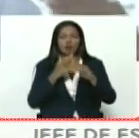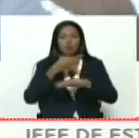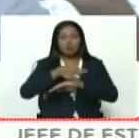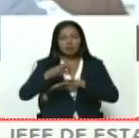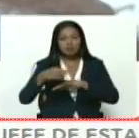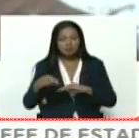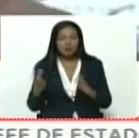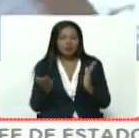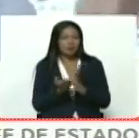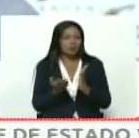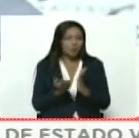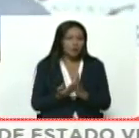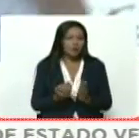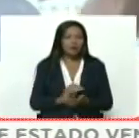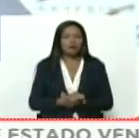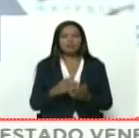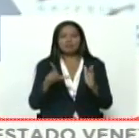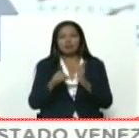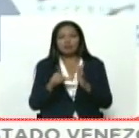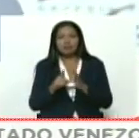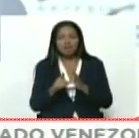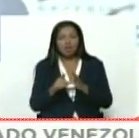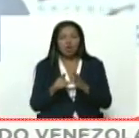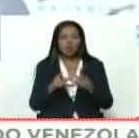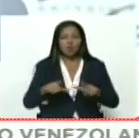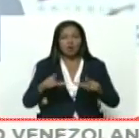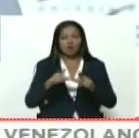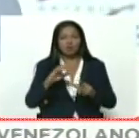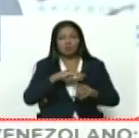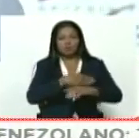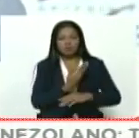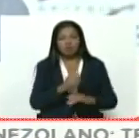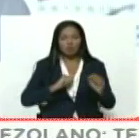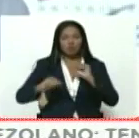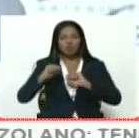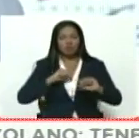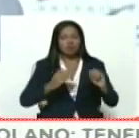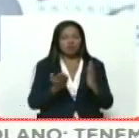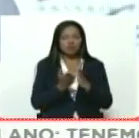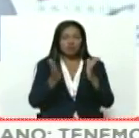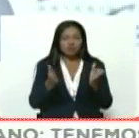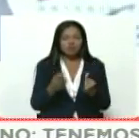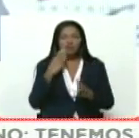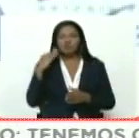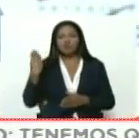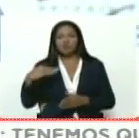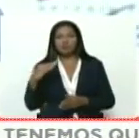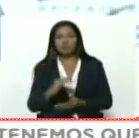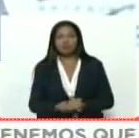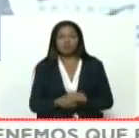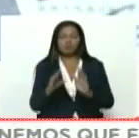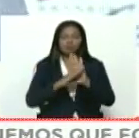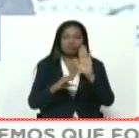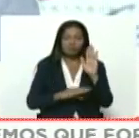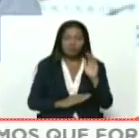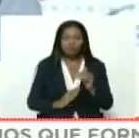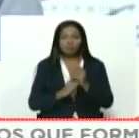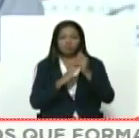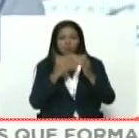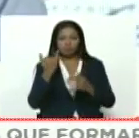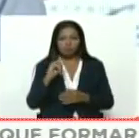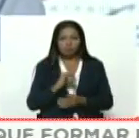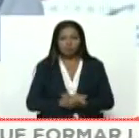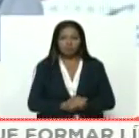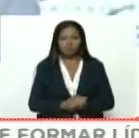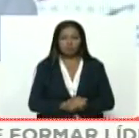municipal, estadal, de liceo, de aldea universitaria que tenemos en los movimientos estudiantiles, en la juventud, por ese curso de liderazgo. Y